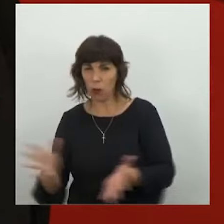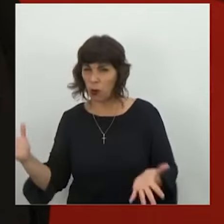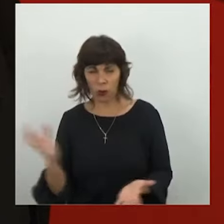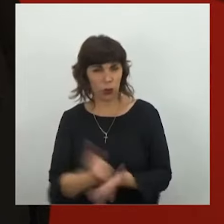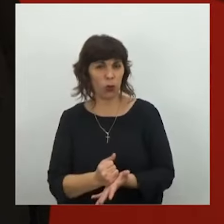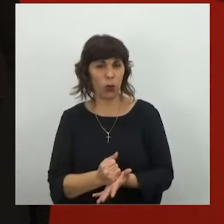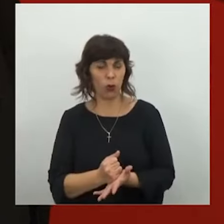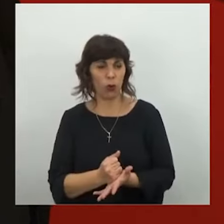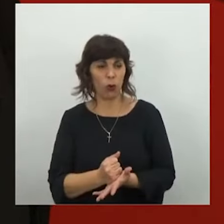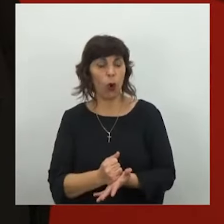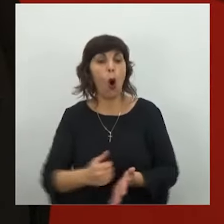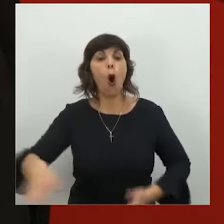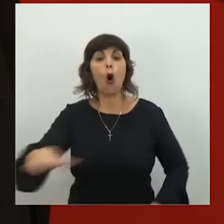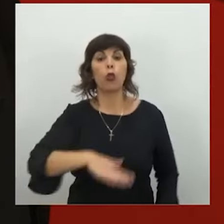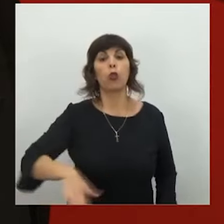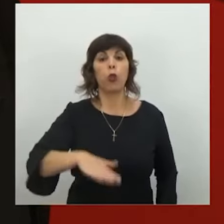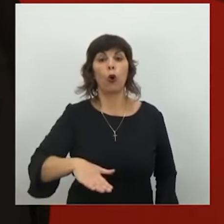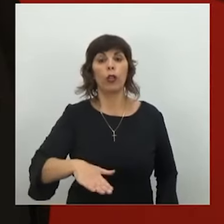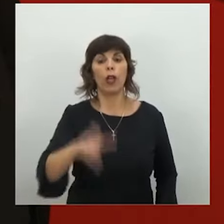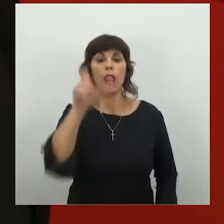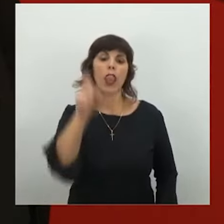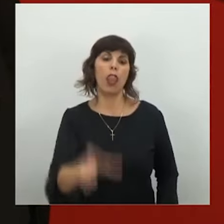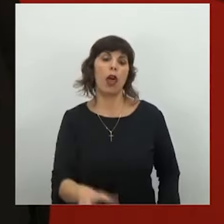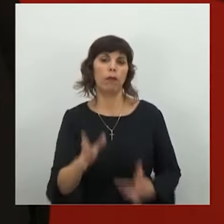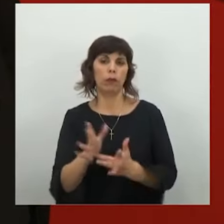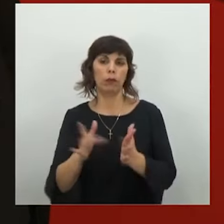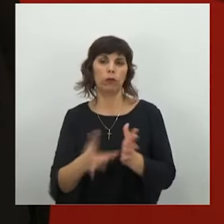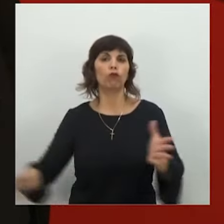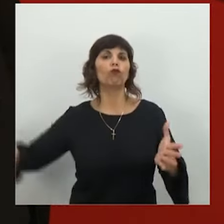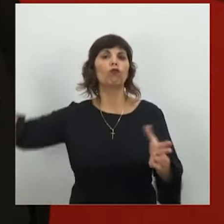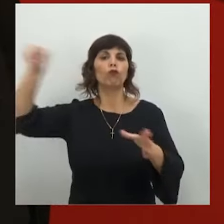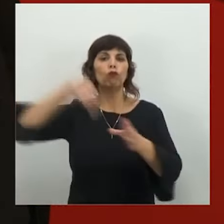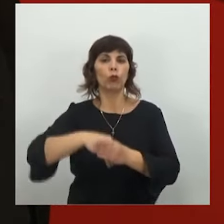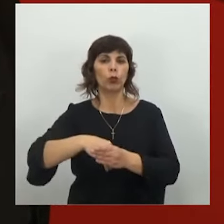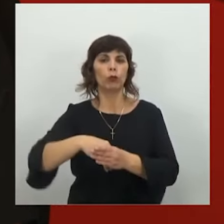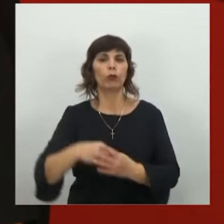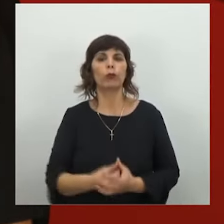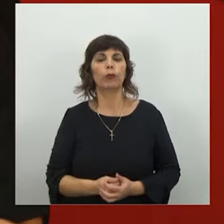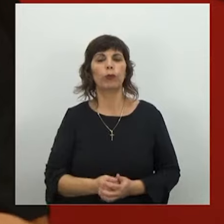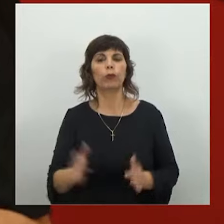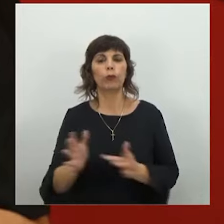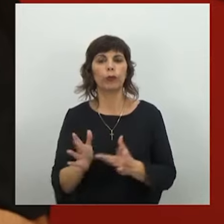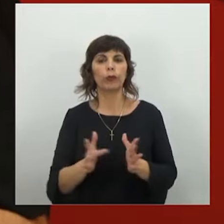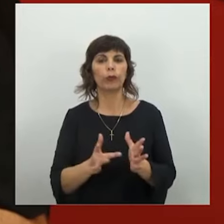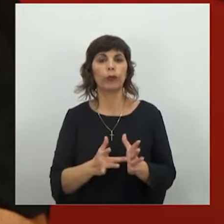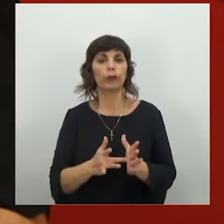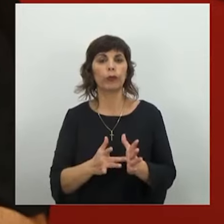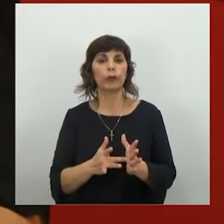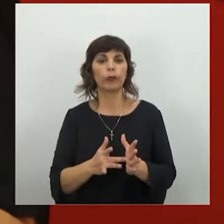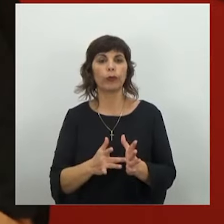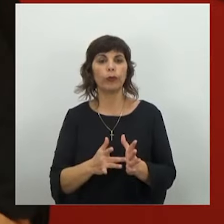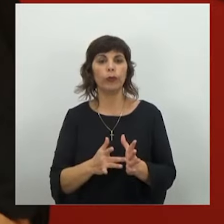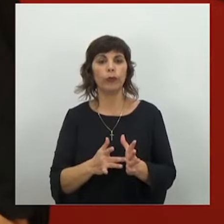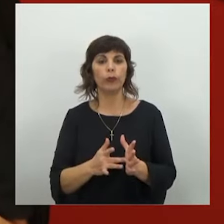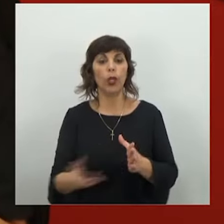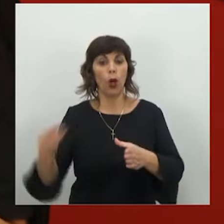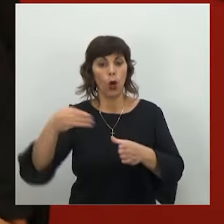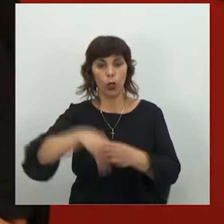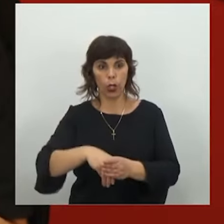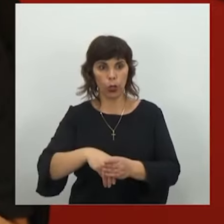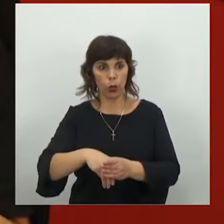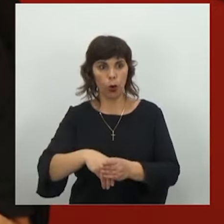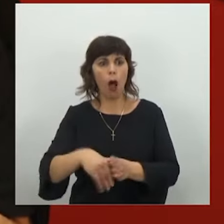todo se concentra en la persona de Jesucristo. En Jesucristo se concentra toda